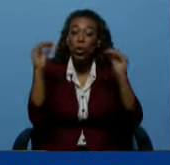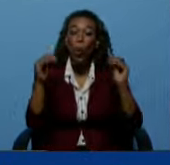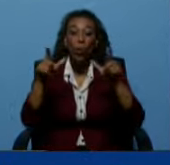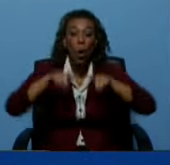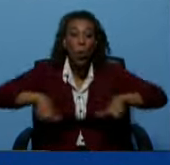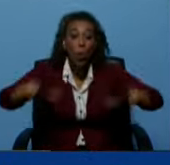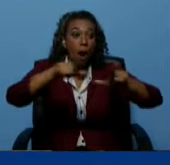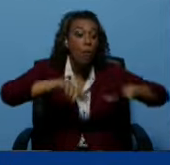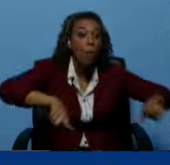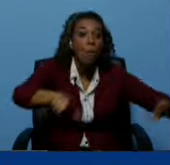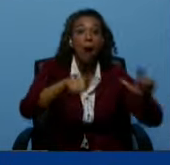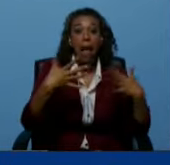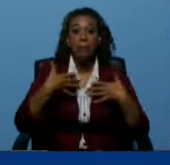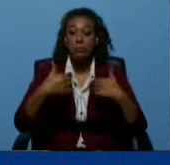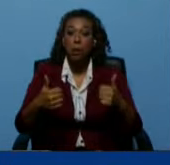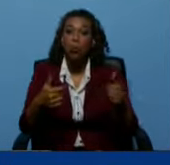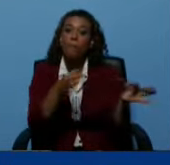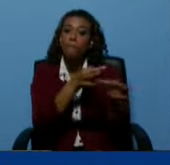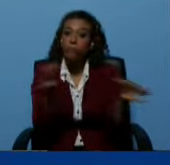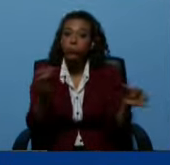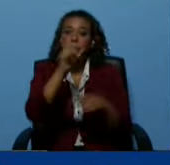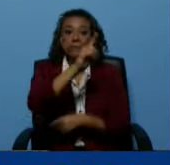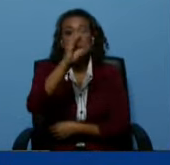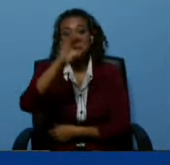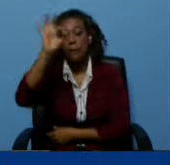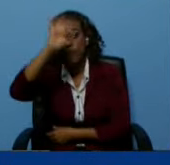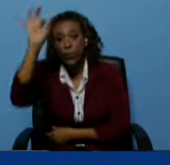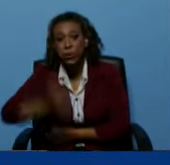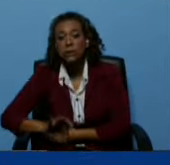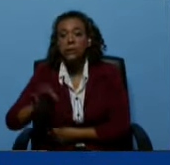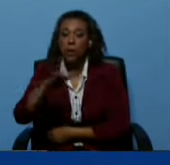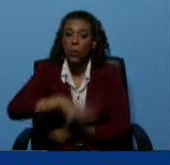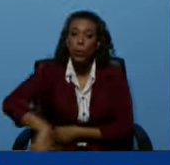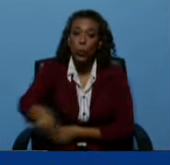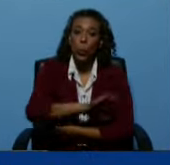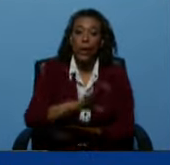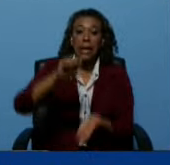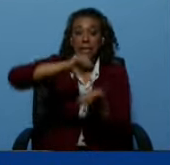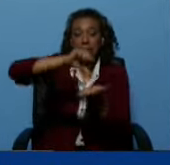centros de salud funcionando al 100% en nuestra bella